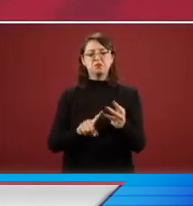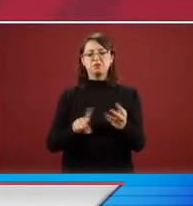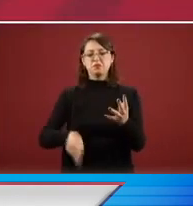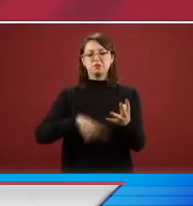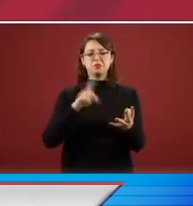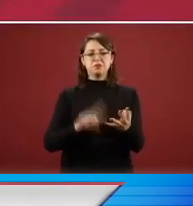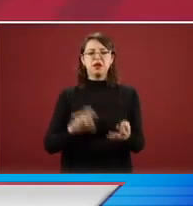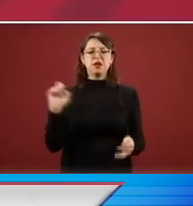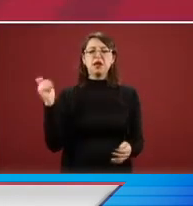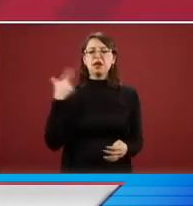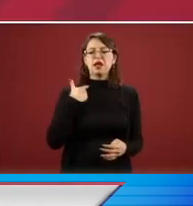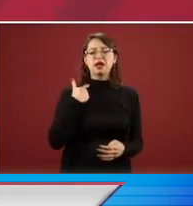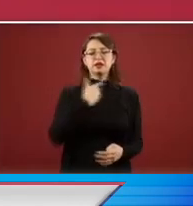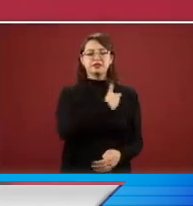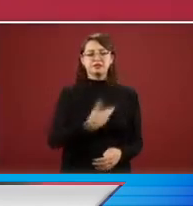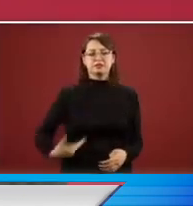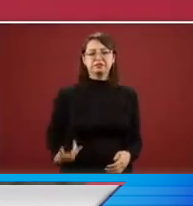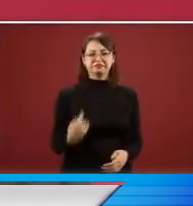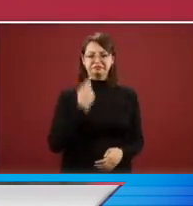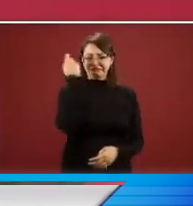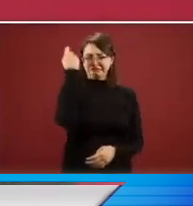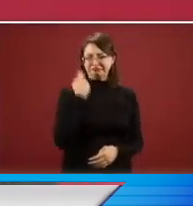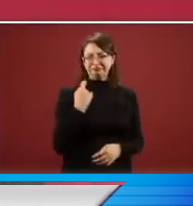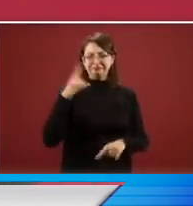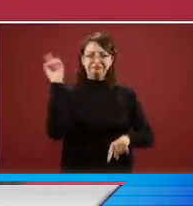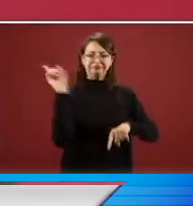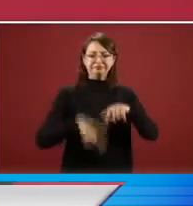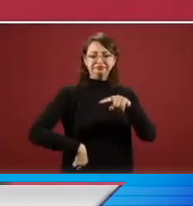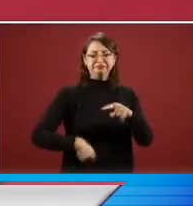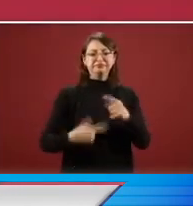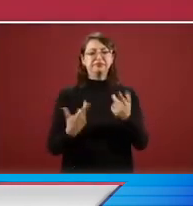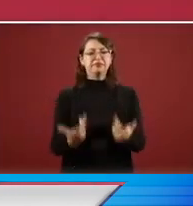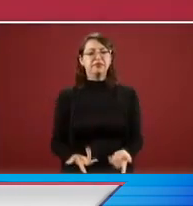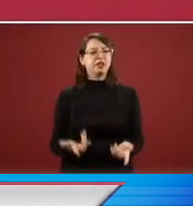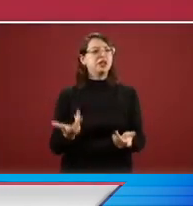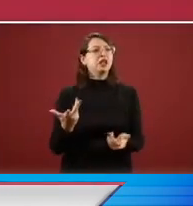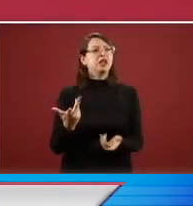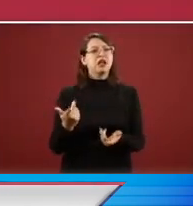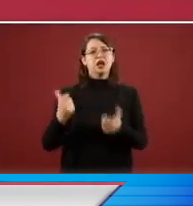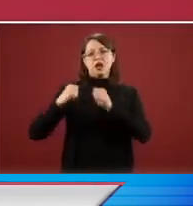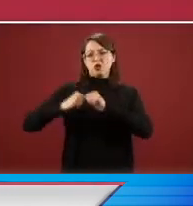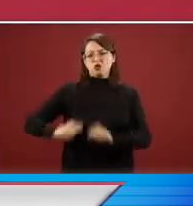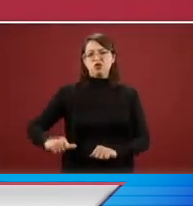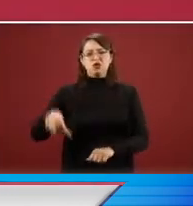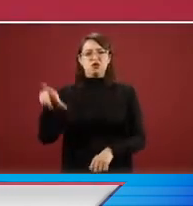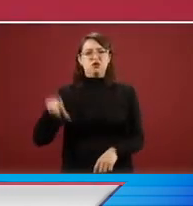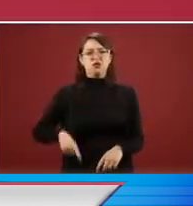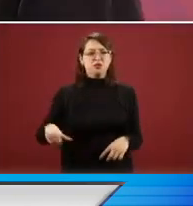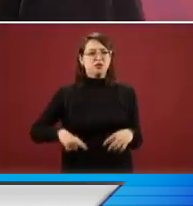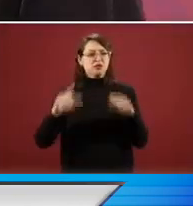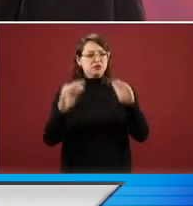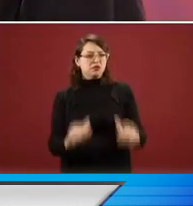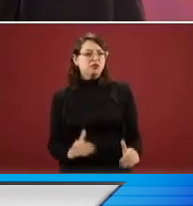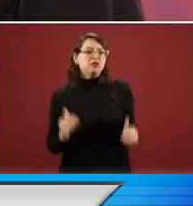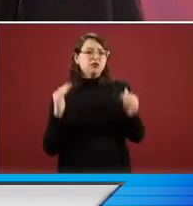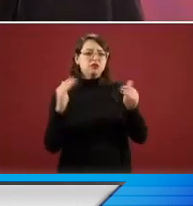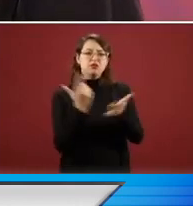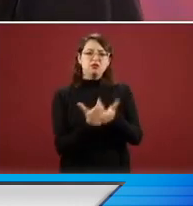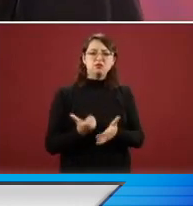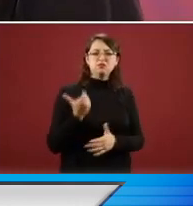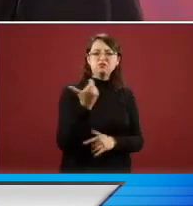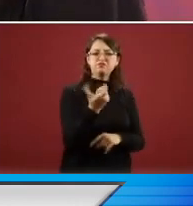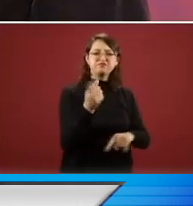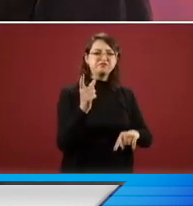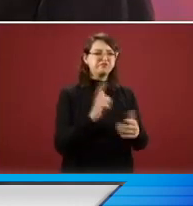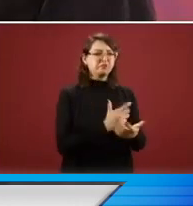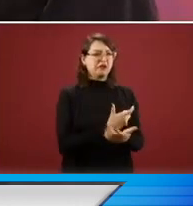llamado Seguro Popular. La principal diferencia es que no hace falta estar inscrito para recibir atención médica. Ahora todos los ciudadanos tienen derecho a